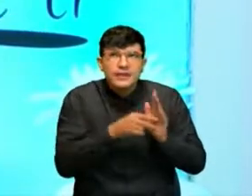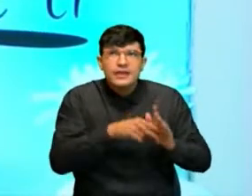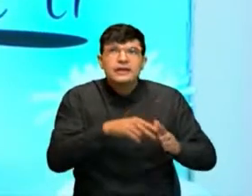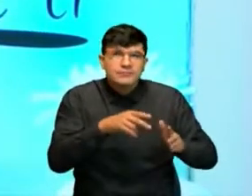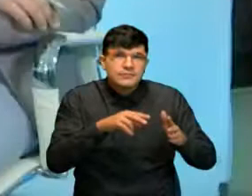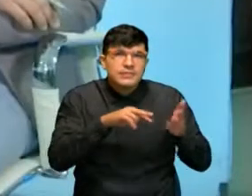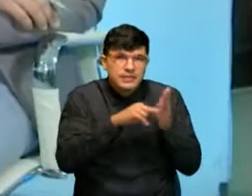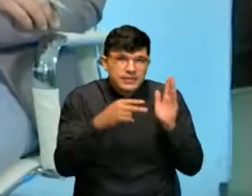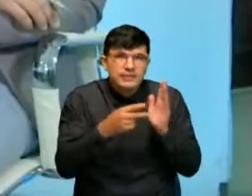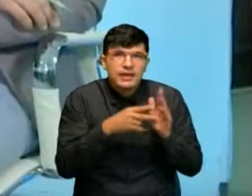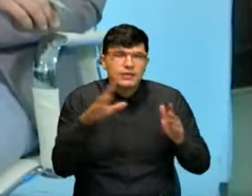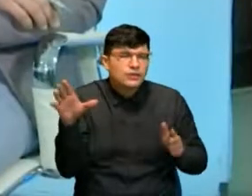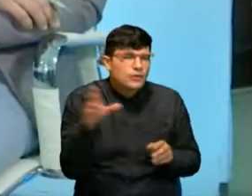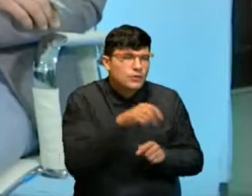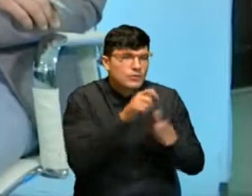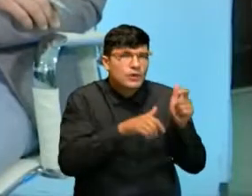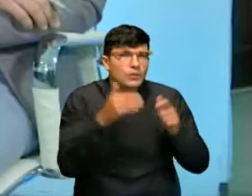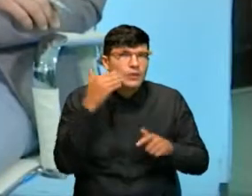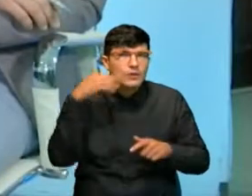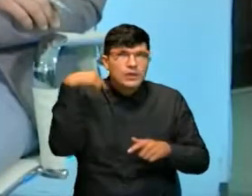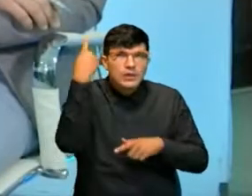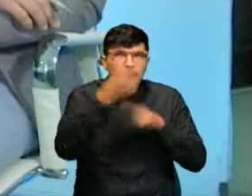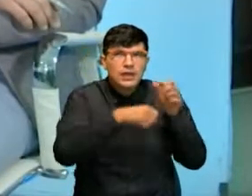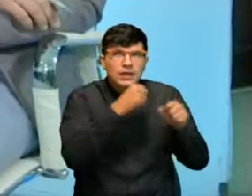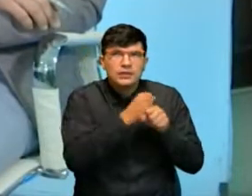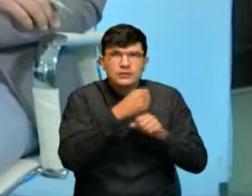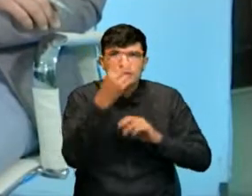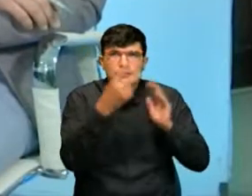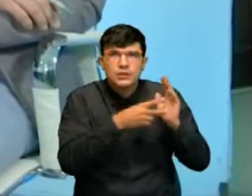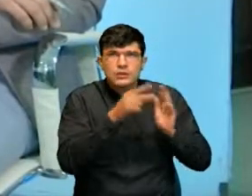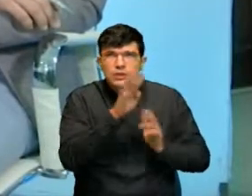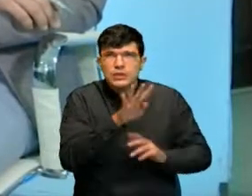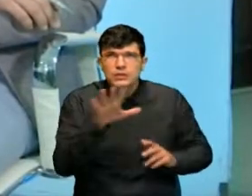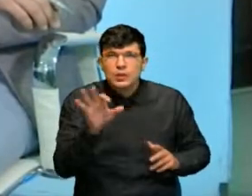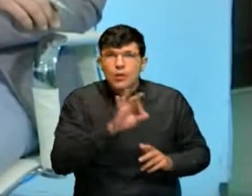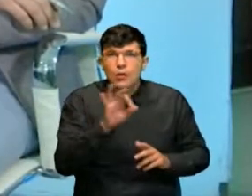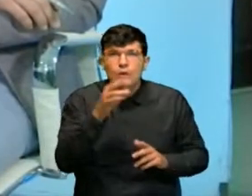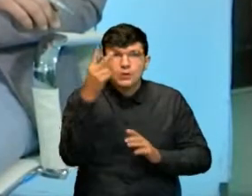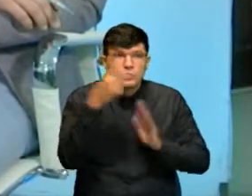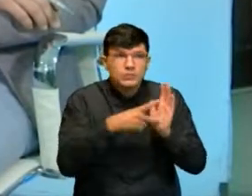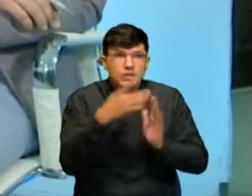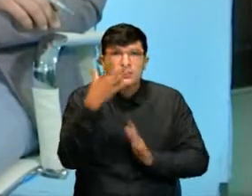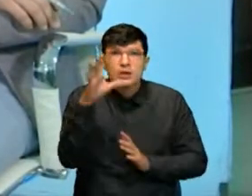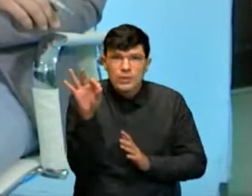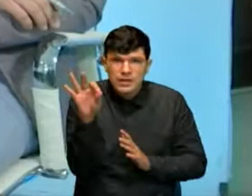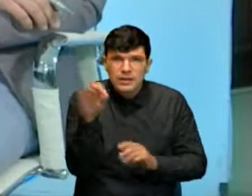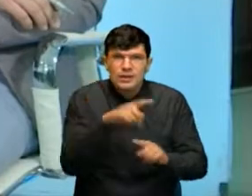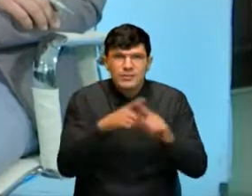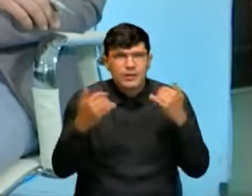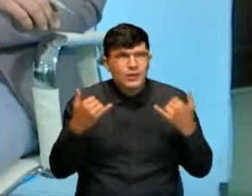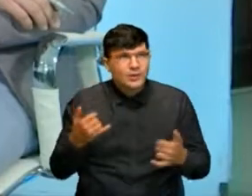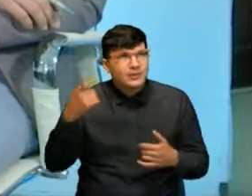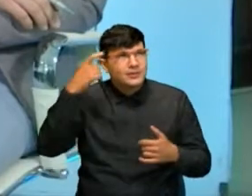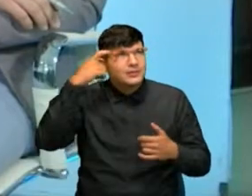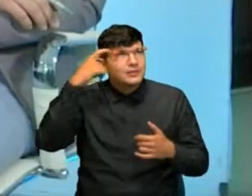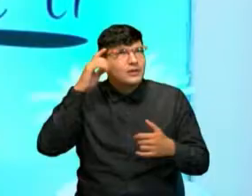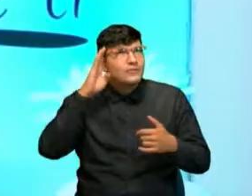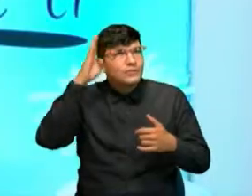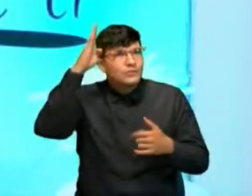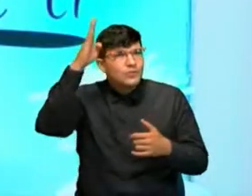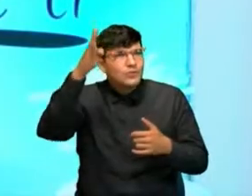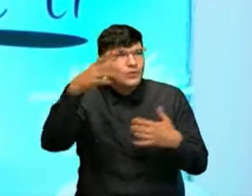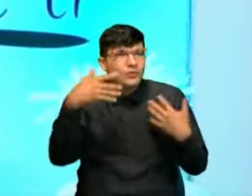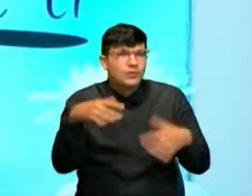la brecha digital, en el año 2045 o 2050 más o menos. Y eso hoy en día cualquiera que se lo ponga sobre la mesa, pues